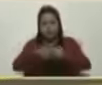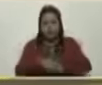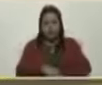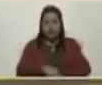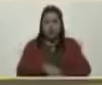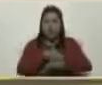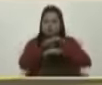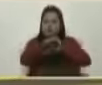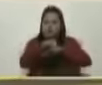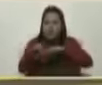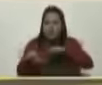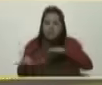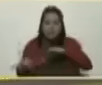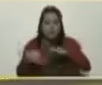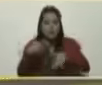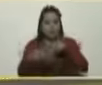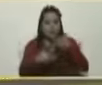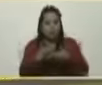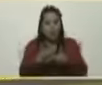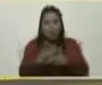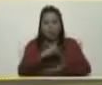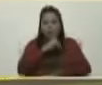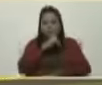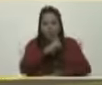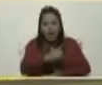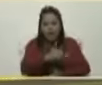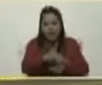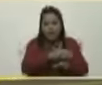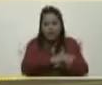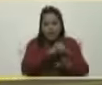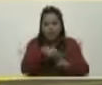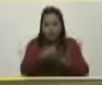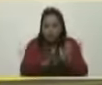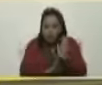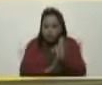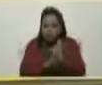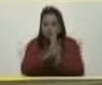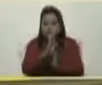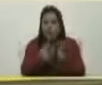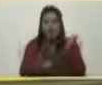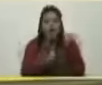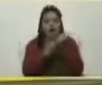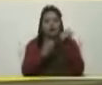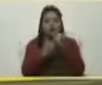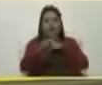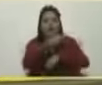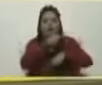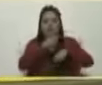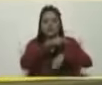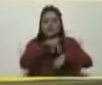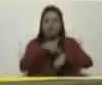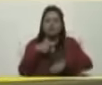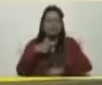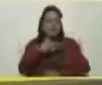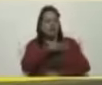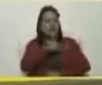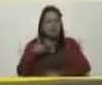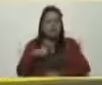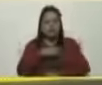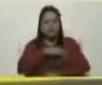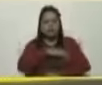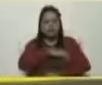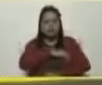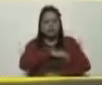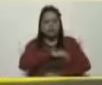venido levantándolo poco a poco. Bueno, con el apoyo del gobierno nacional, quisiera que estuviera